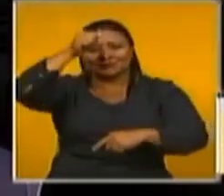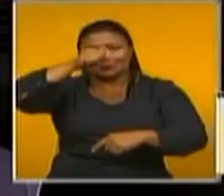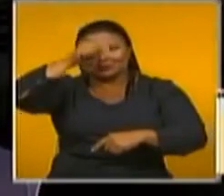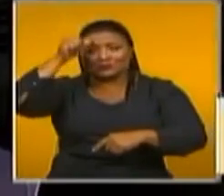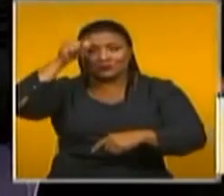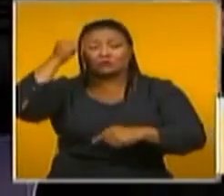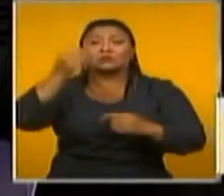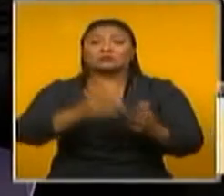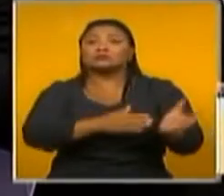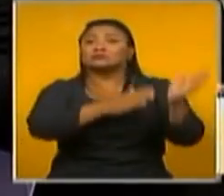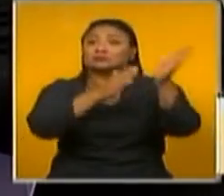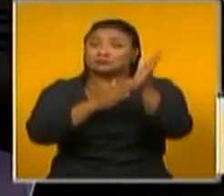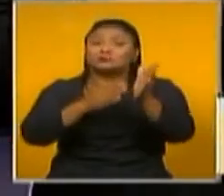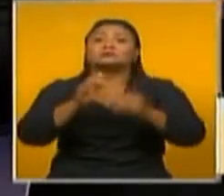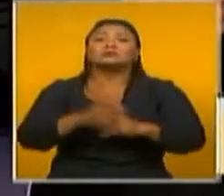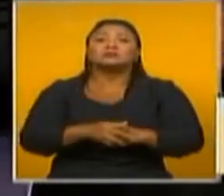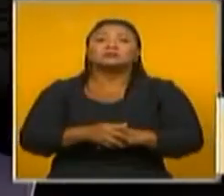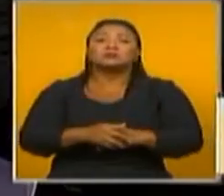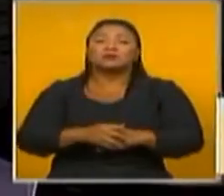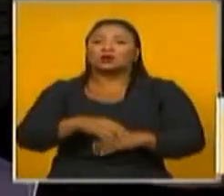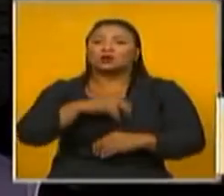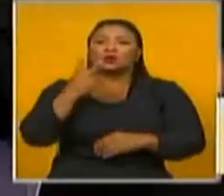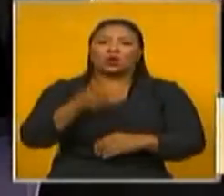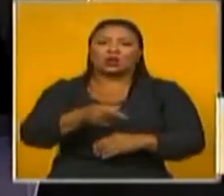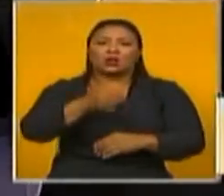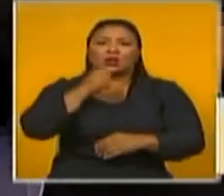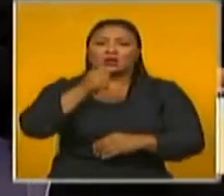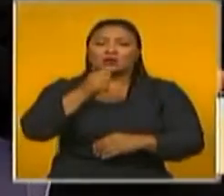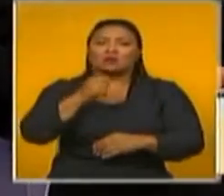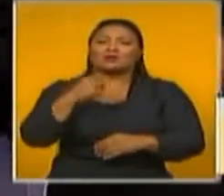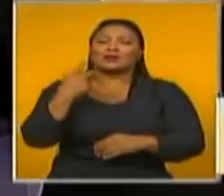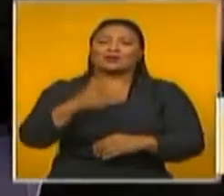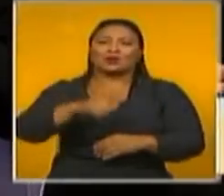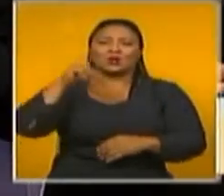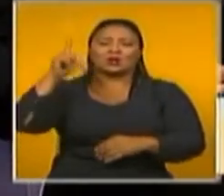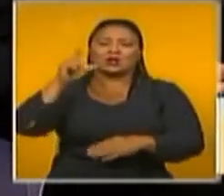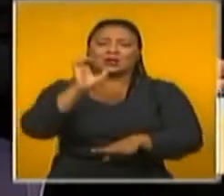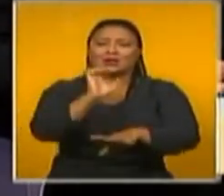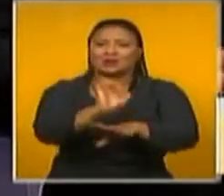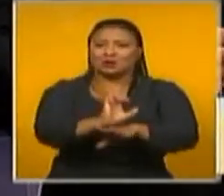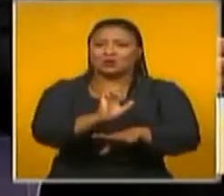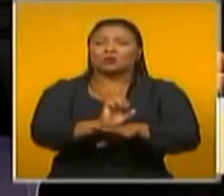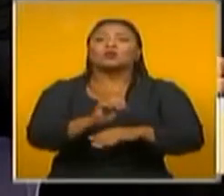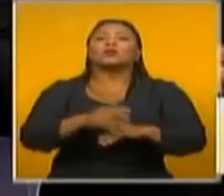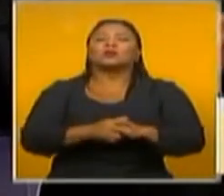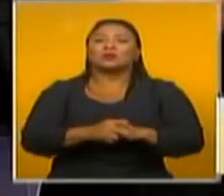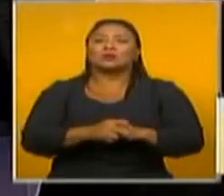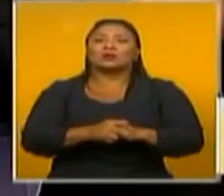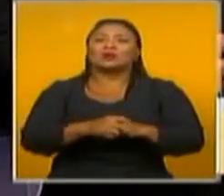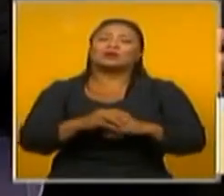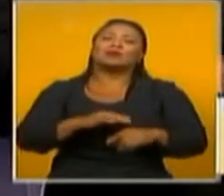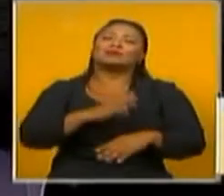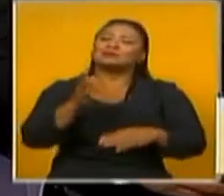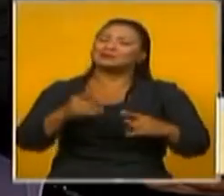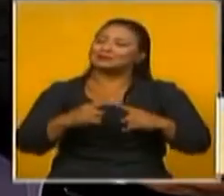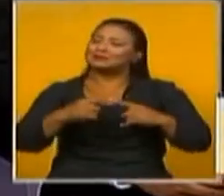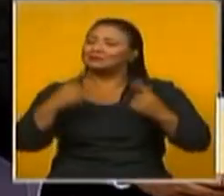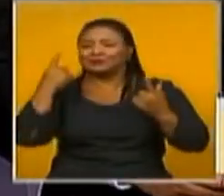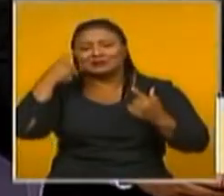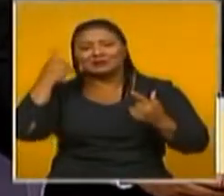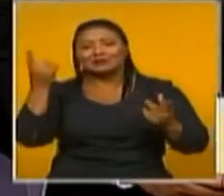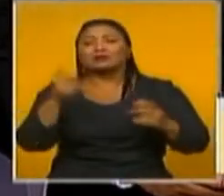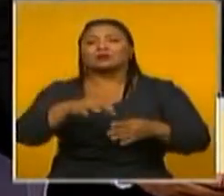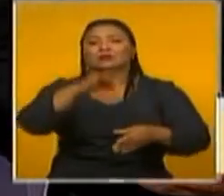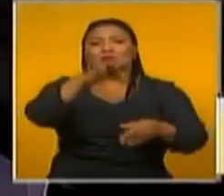a presentar en vivo dos entrevistas a dos líderes ecuatorianos con posiciones contradictorias sobre la